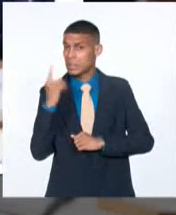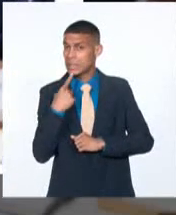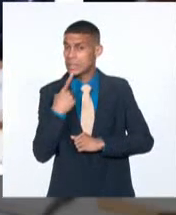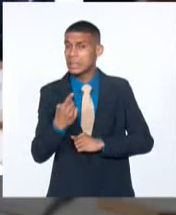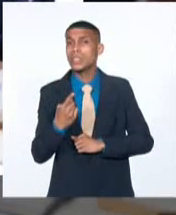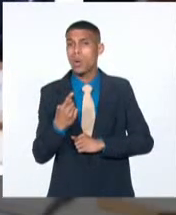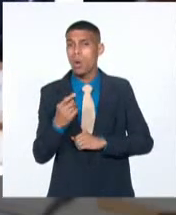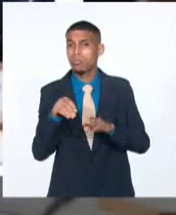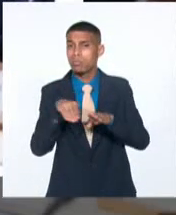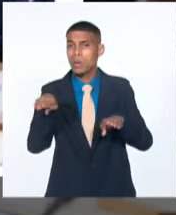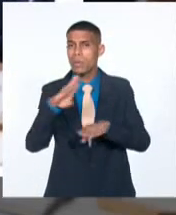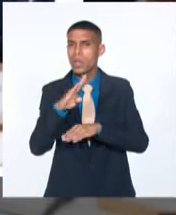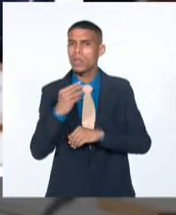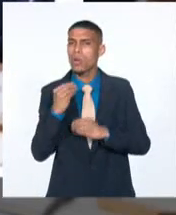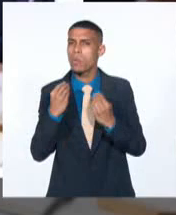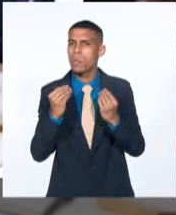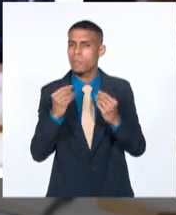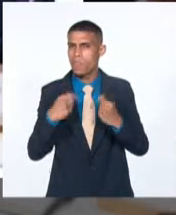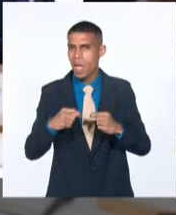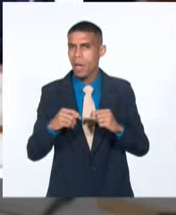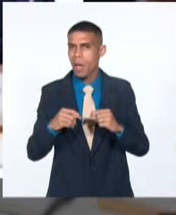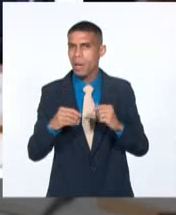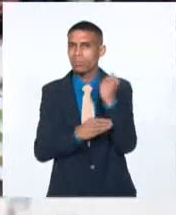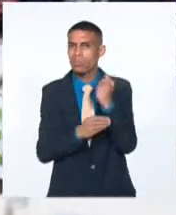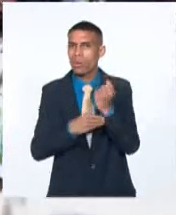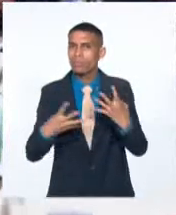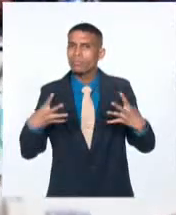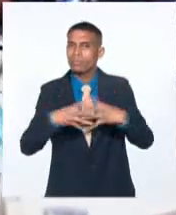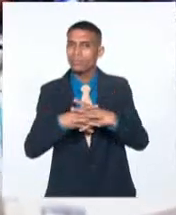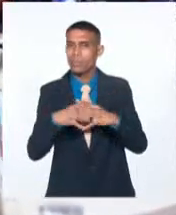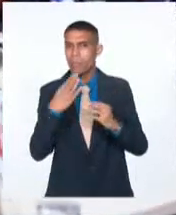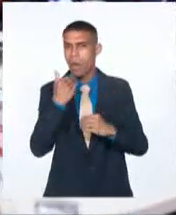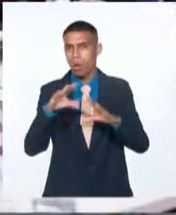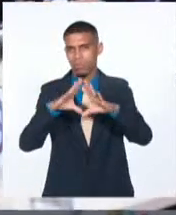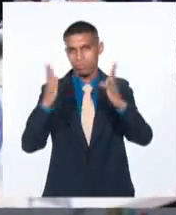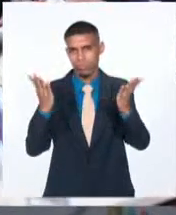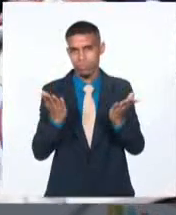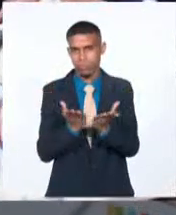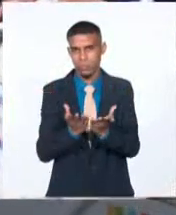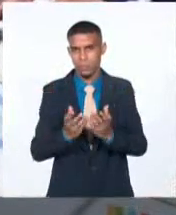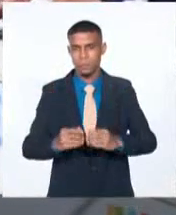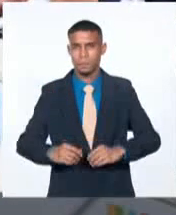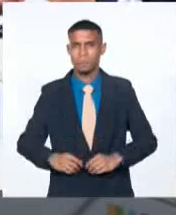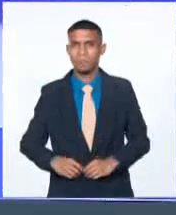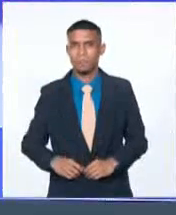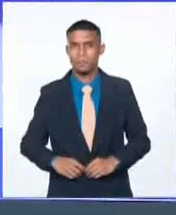unir esfuerzos y trazar acciones para lograr un mundo mejor.